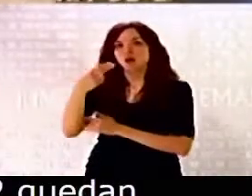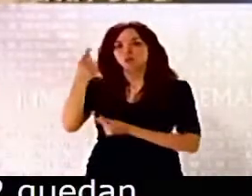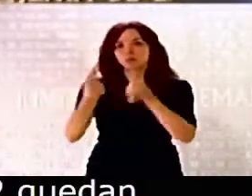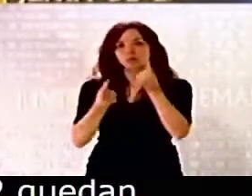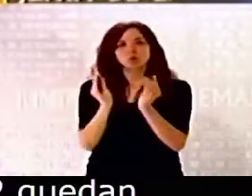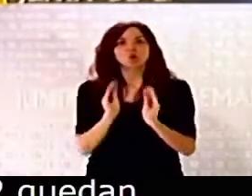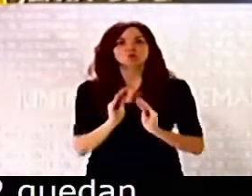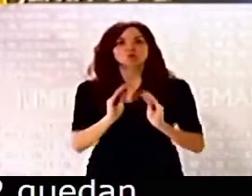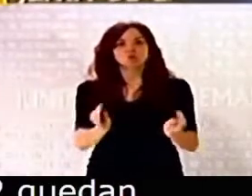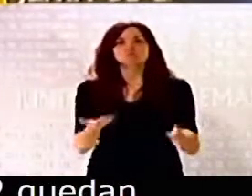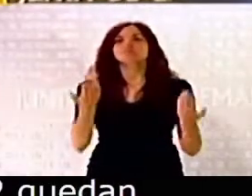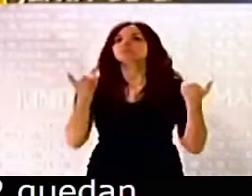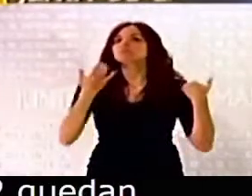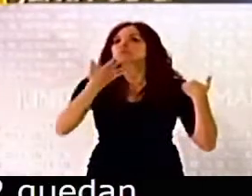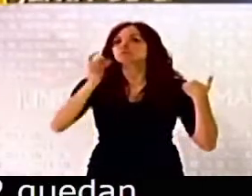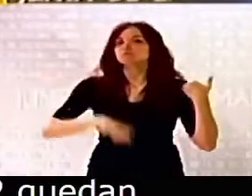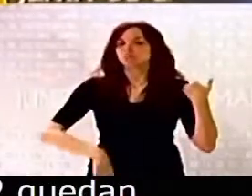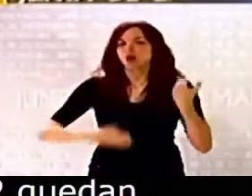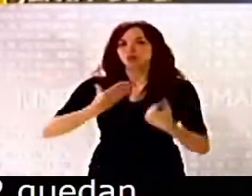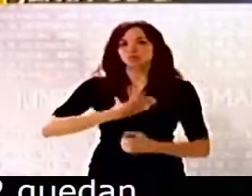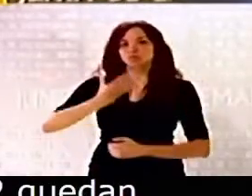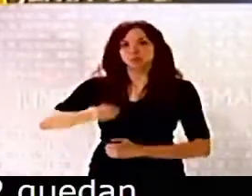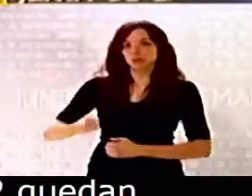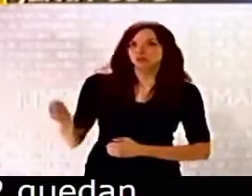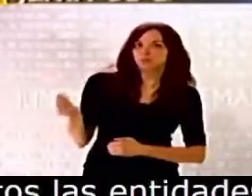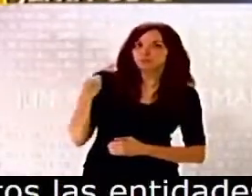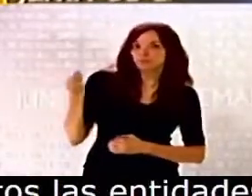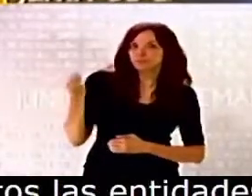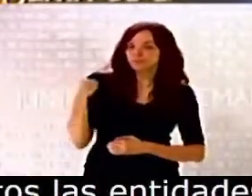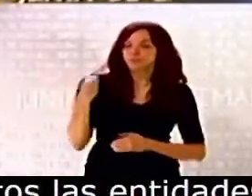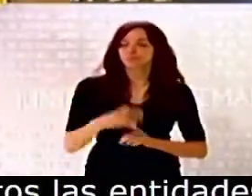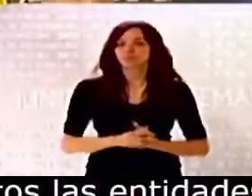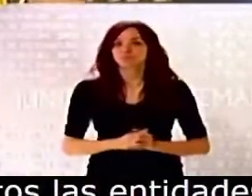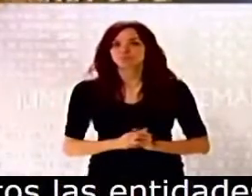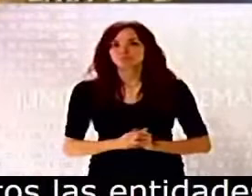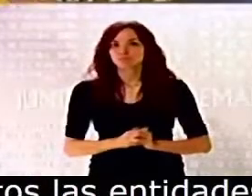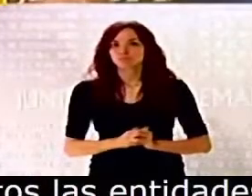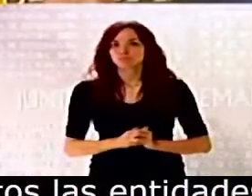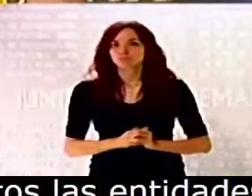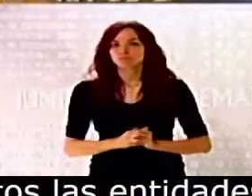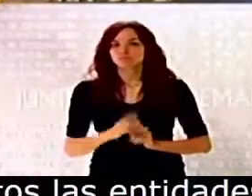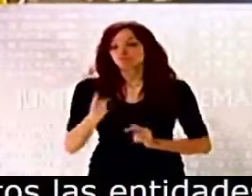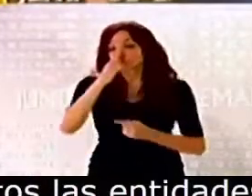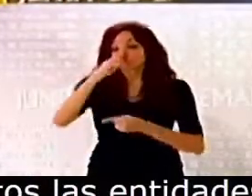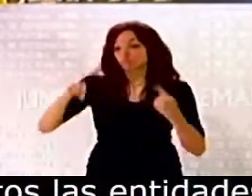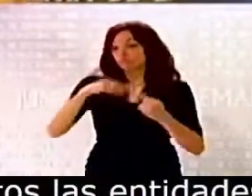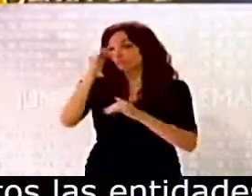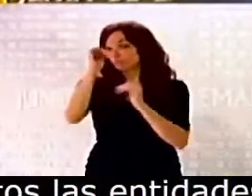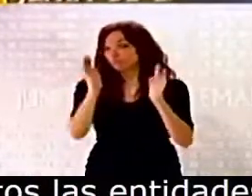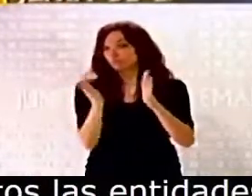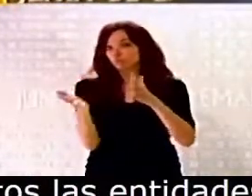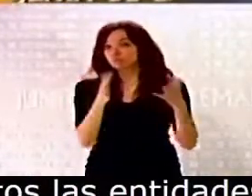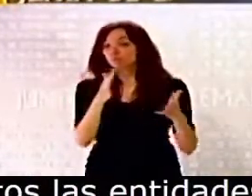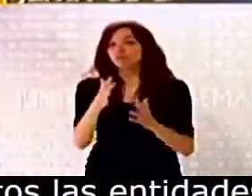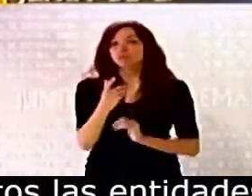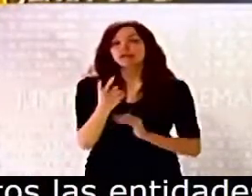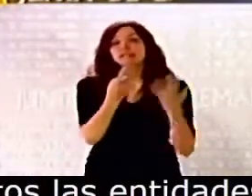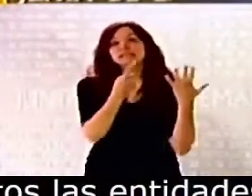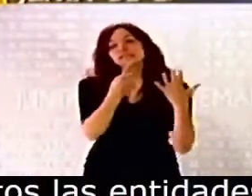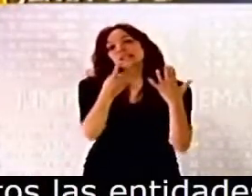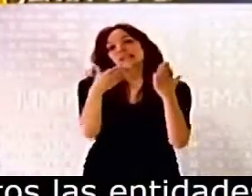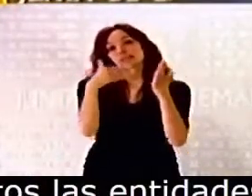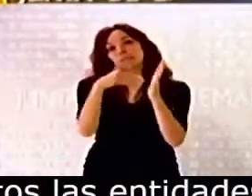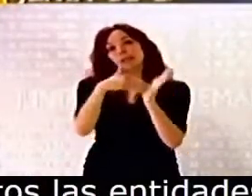ayuntamientos, las entidades locales, quienes solicitan estos programas, que atienden anualmente en torno a más de